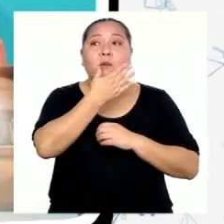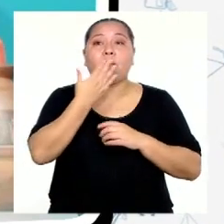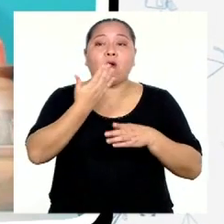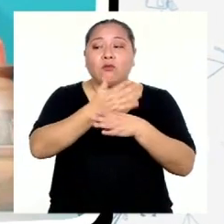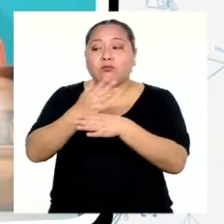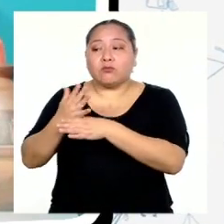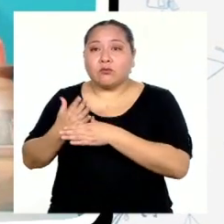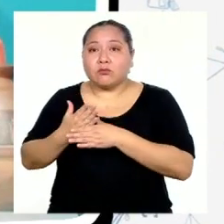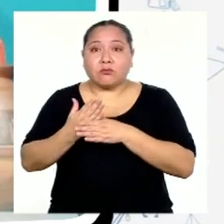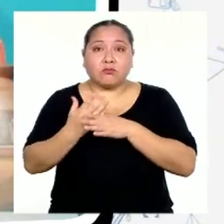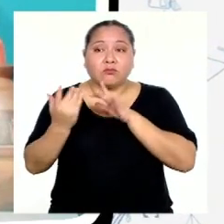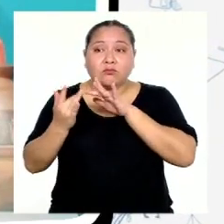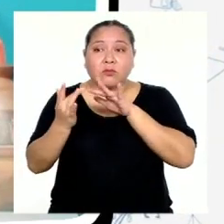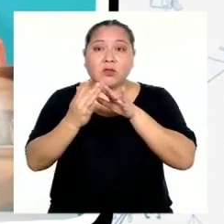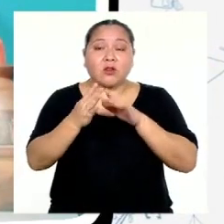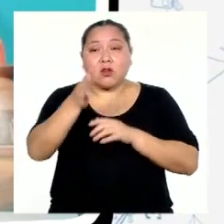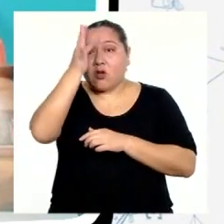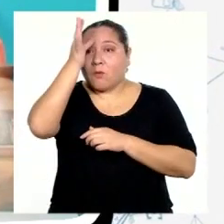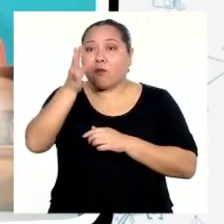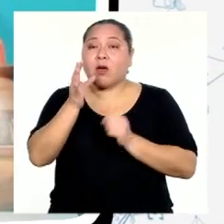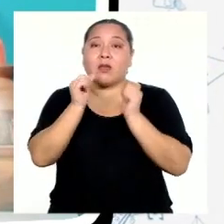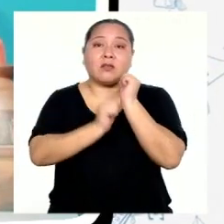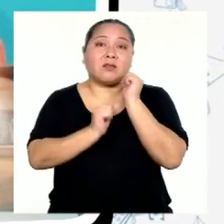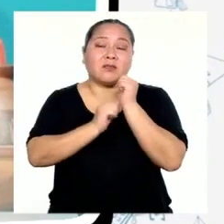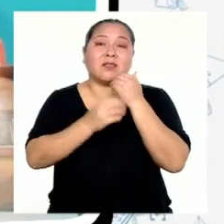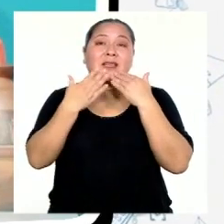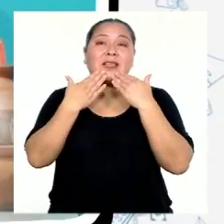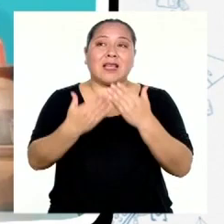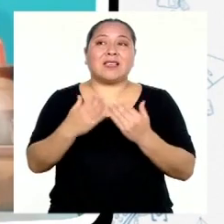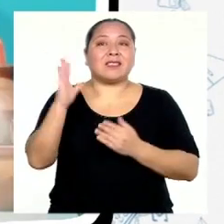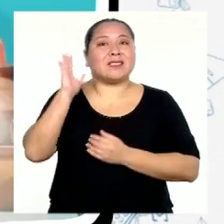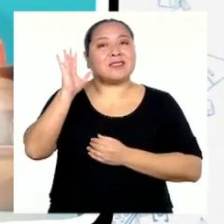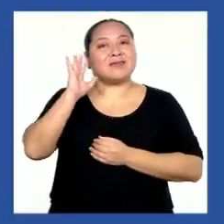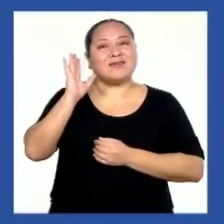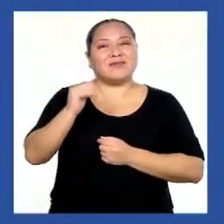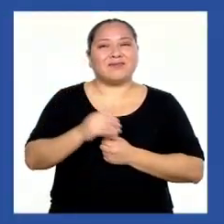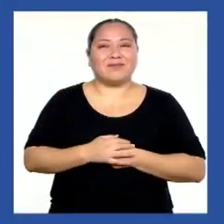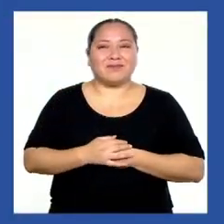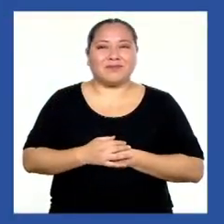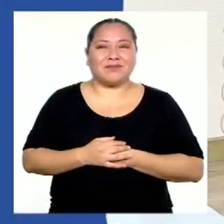con nuestros padres y hermanos. Muchas gracias y hasta la próxima.